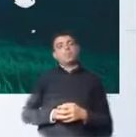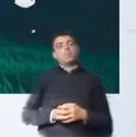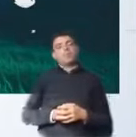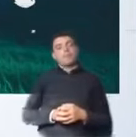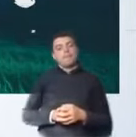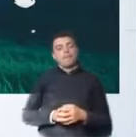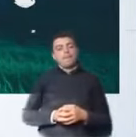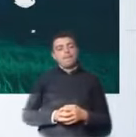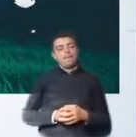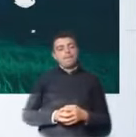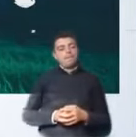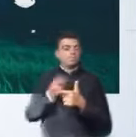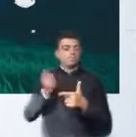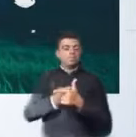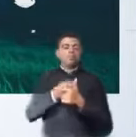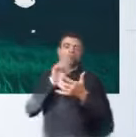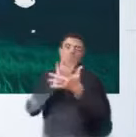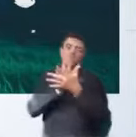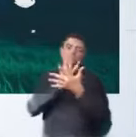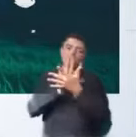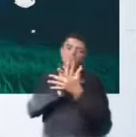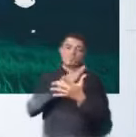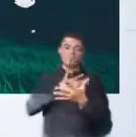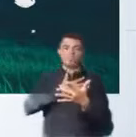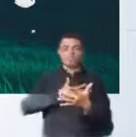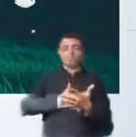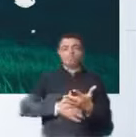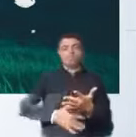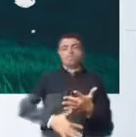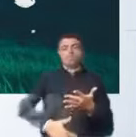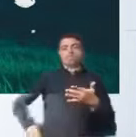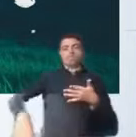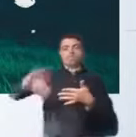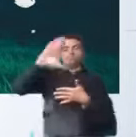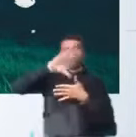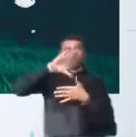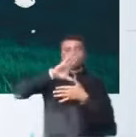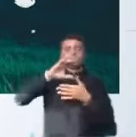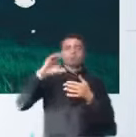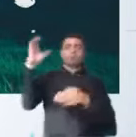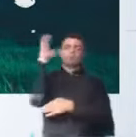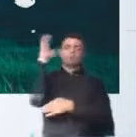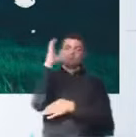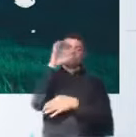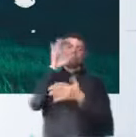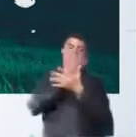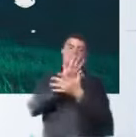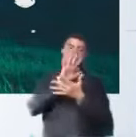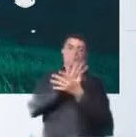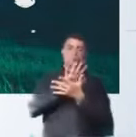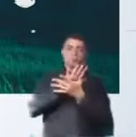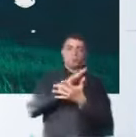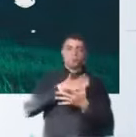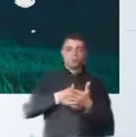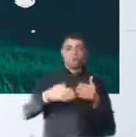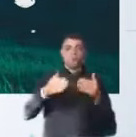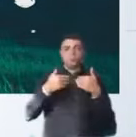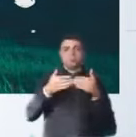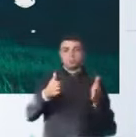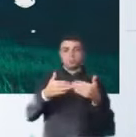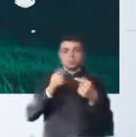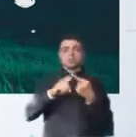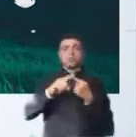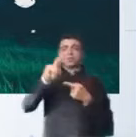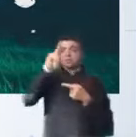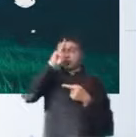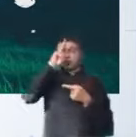Entonces calma América, calma Colombia, calma Panamá, Perú, Ecuador,